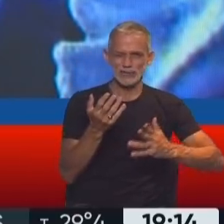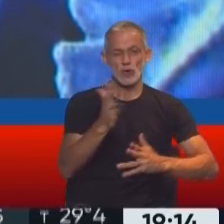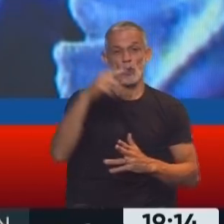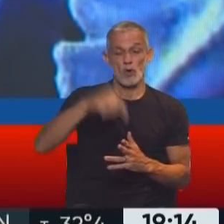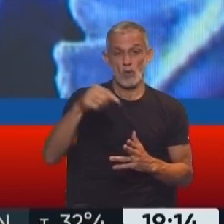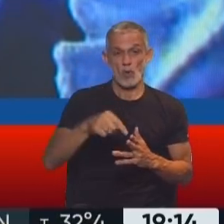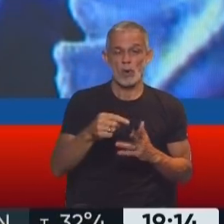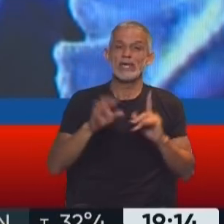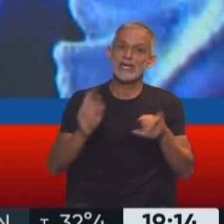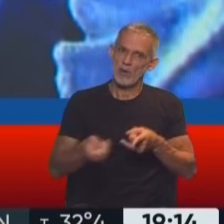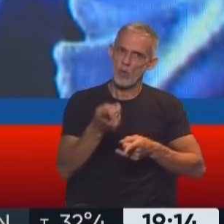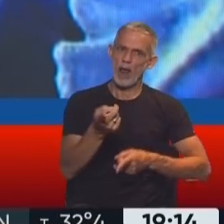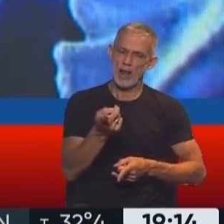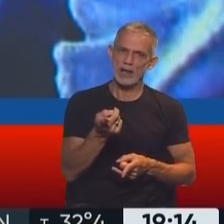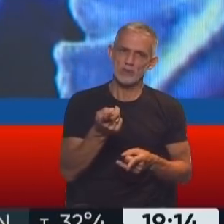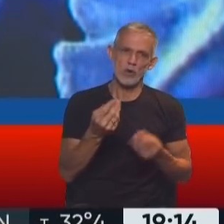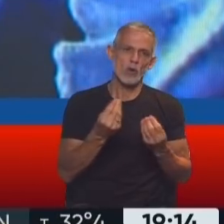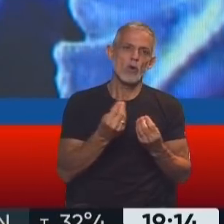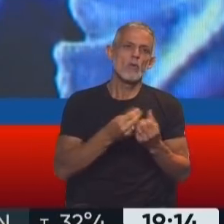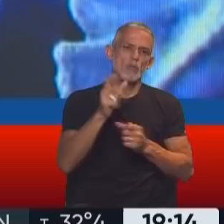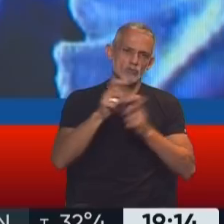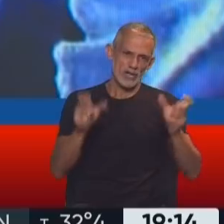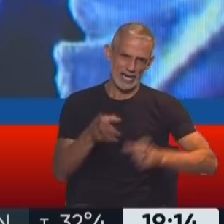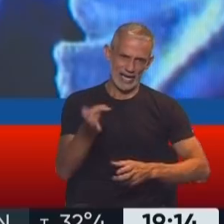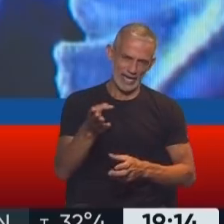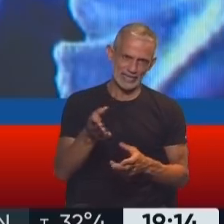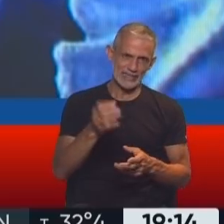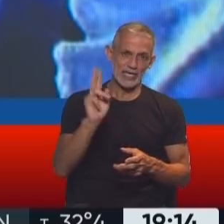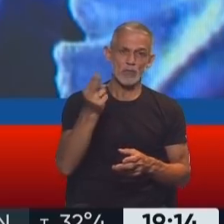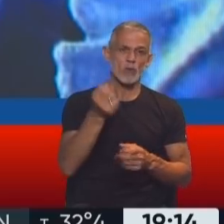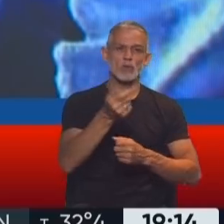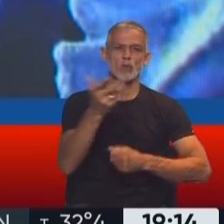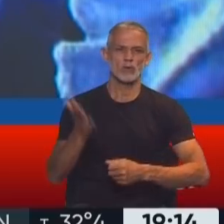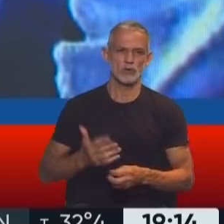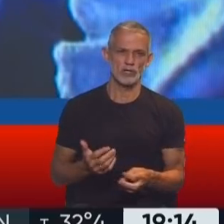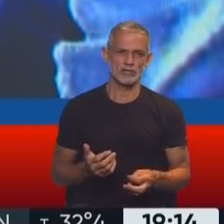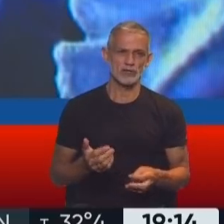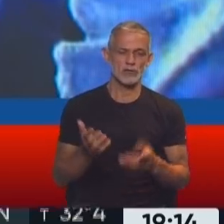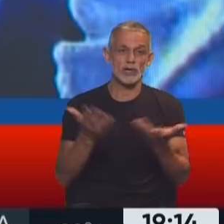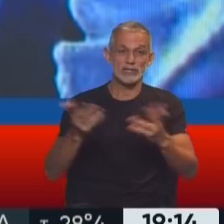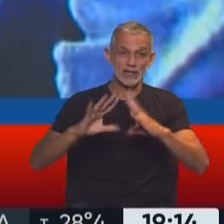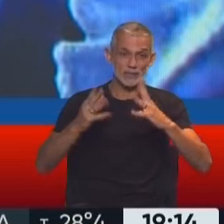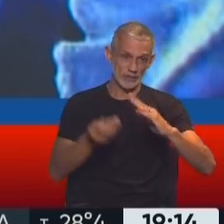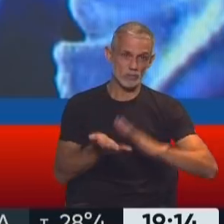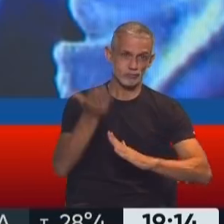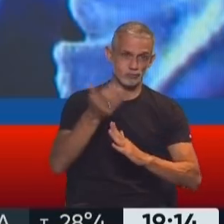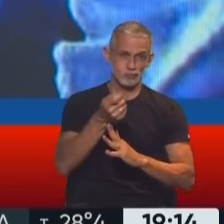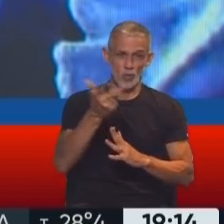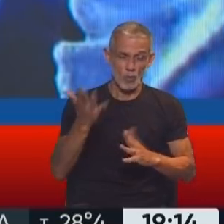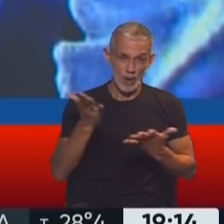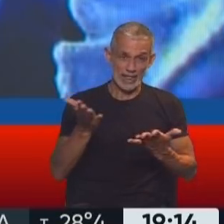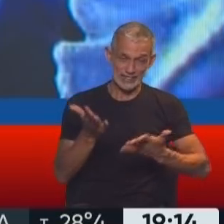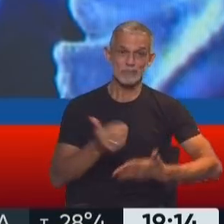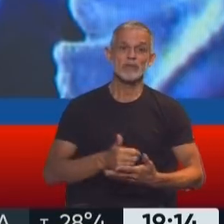hoy, igualmente estamos hablando de una posible cantidad de víctimas muy alta. Pero